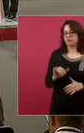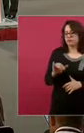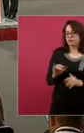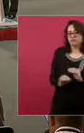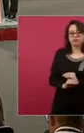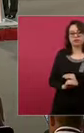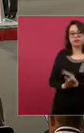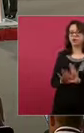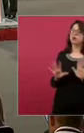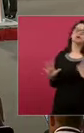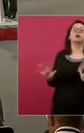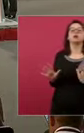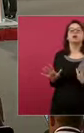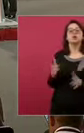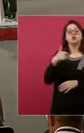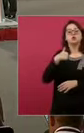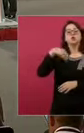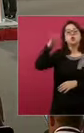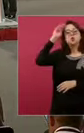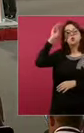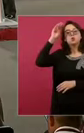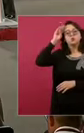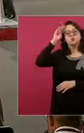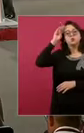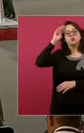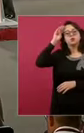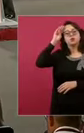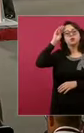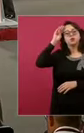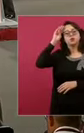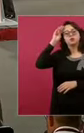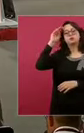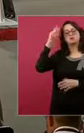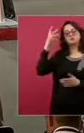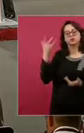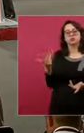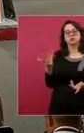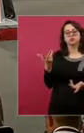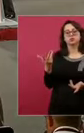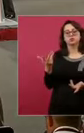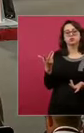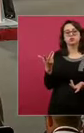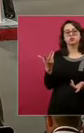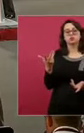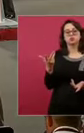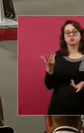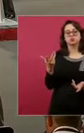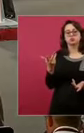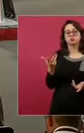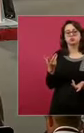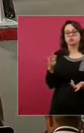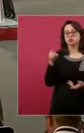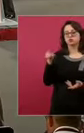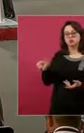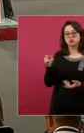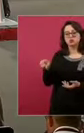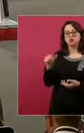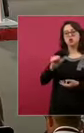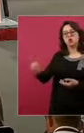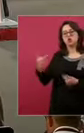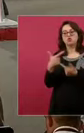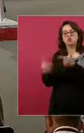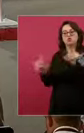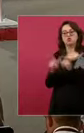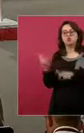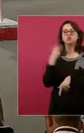supuesto. Principalmente, digo, de ahí empezamos a ver, hay una violencia por parte, ustedes lo saben, desde el partido y también